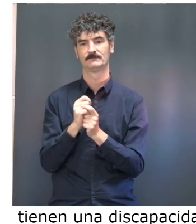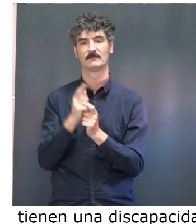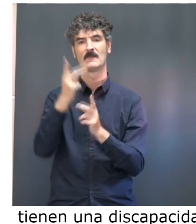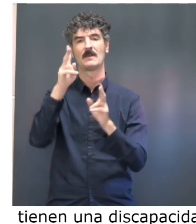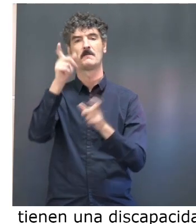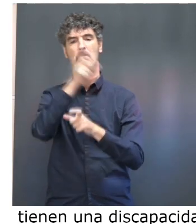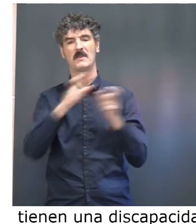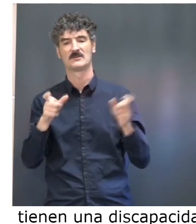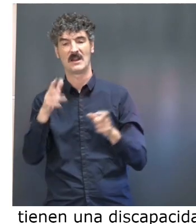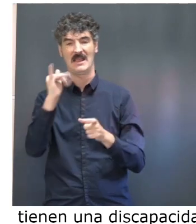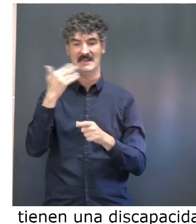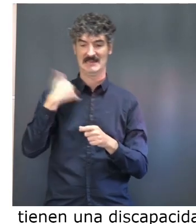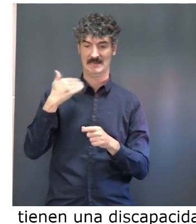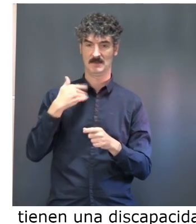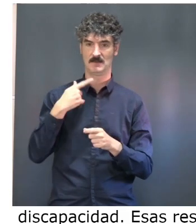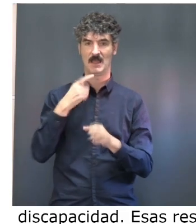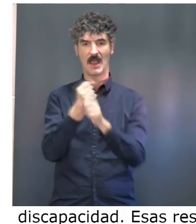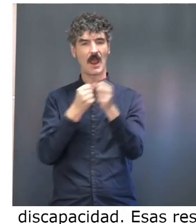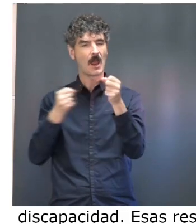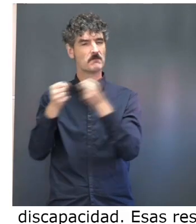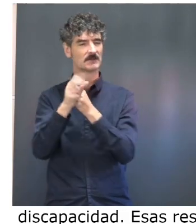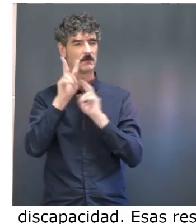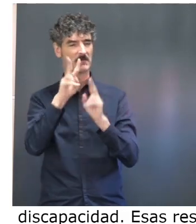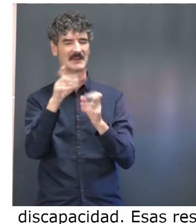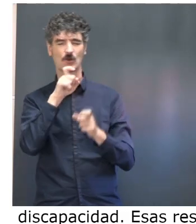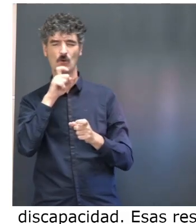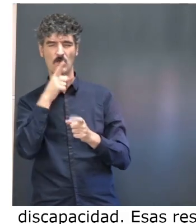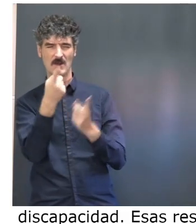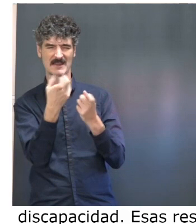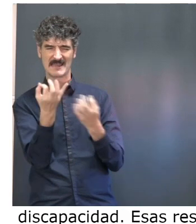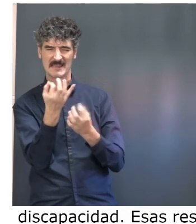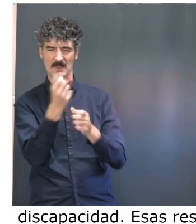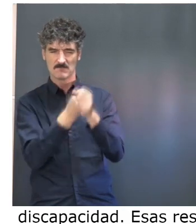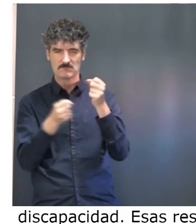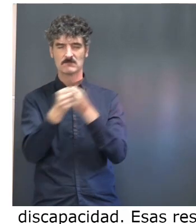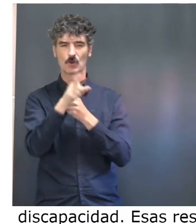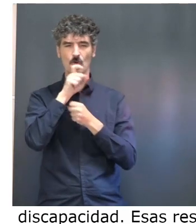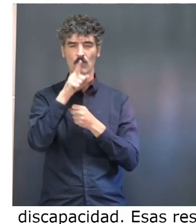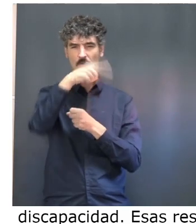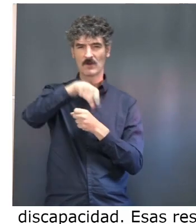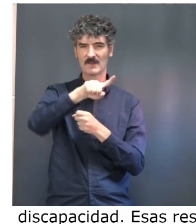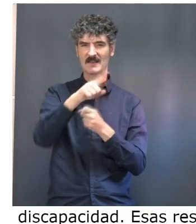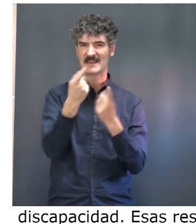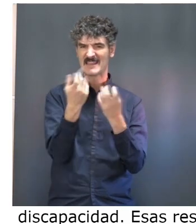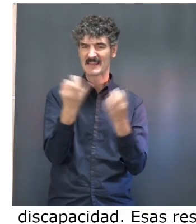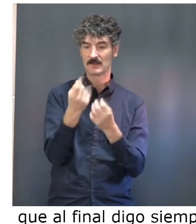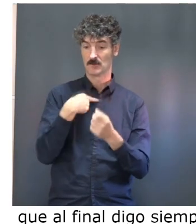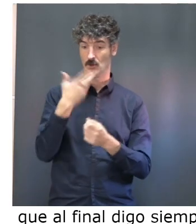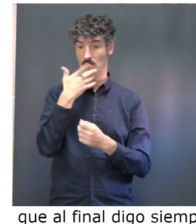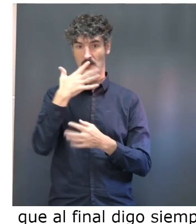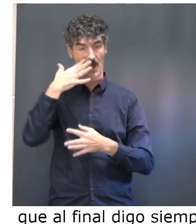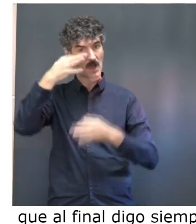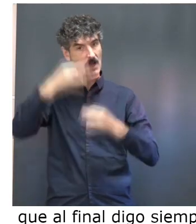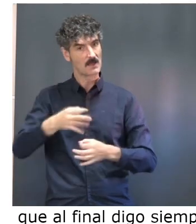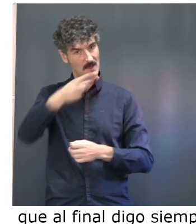que tienes, que al final también digo siempre, la empatía es lo que te hace ver, es decir, qué necesidad tiene. Tienes que ponerte siempre en lugar del otro. Cuando conocemos esa realidad